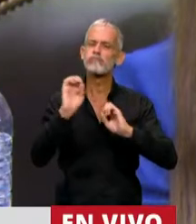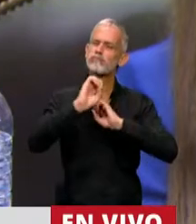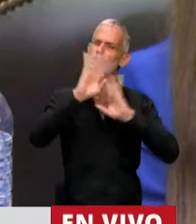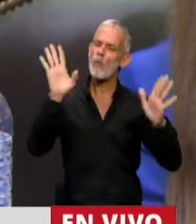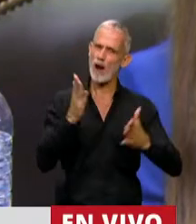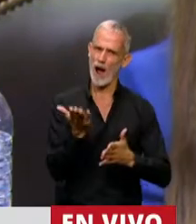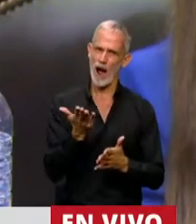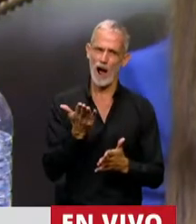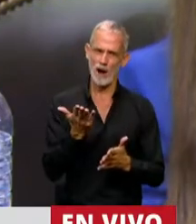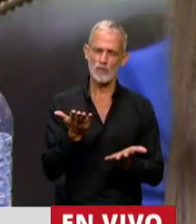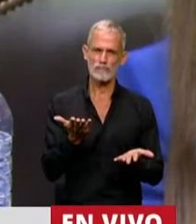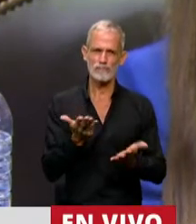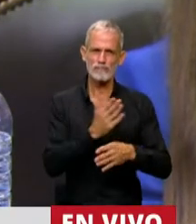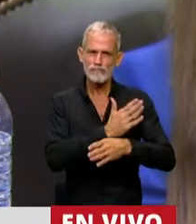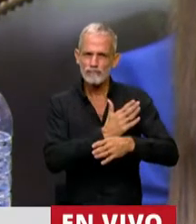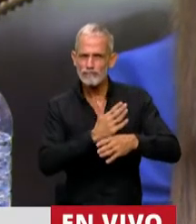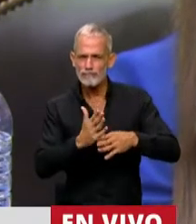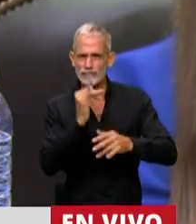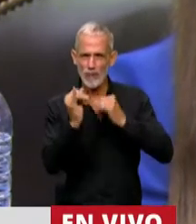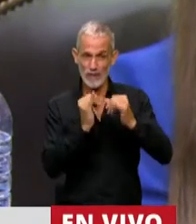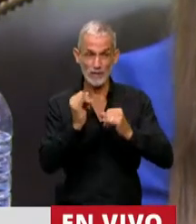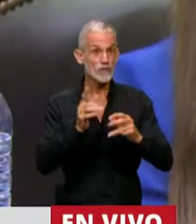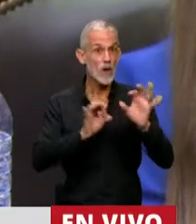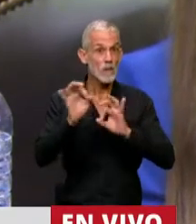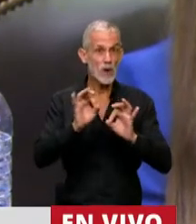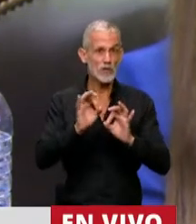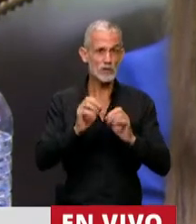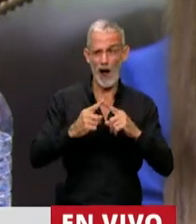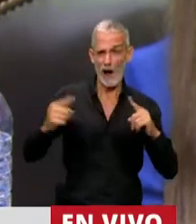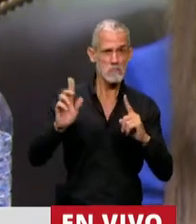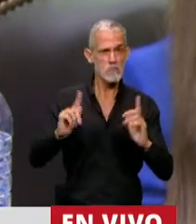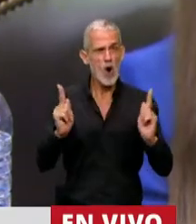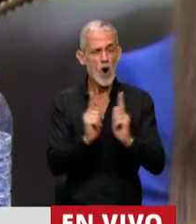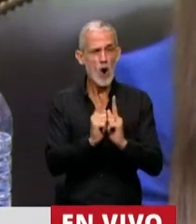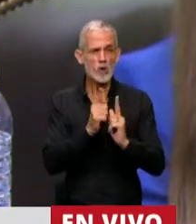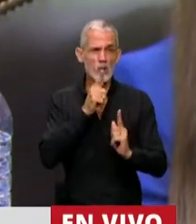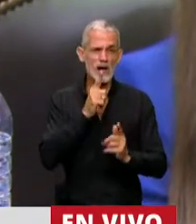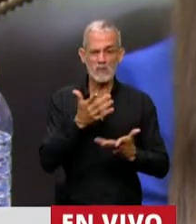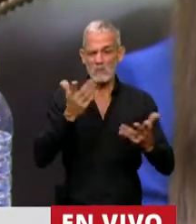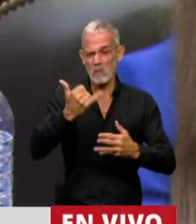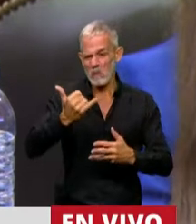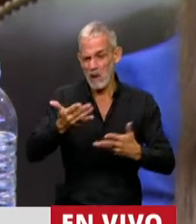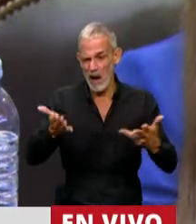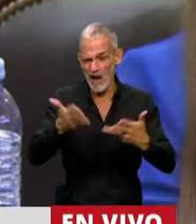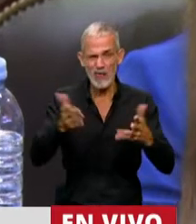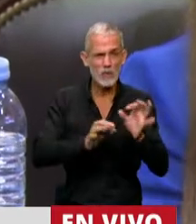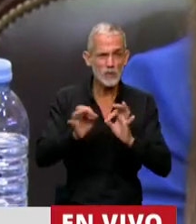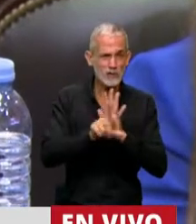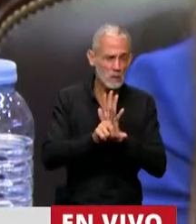que me precedieron en la palabra. Este es un proyecto que es corto, que puede parecer intrascendente, pero que es muy